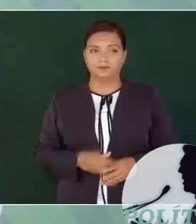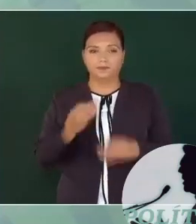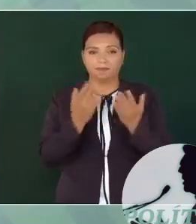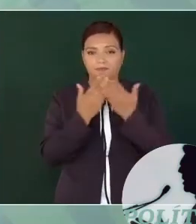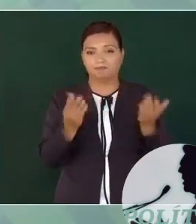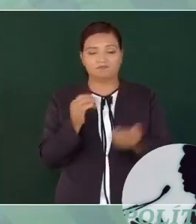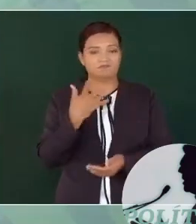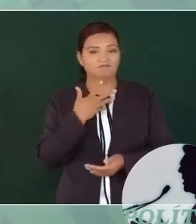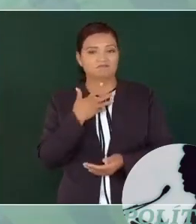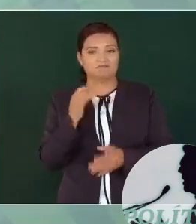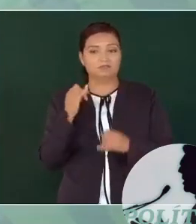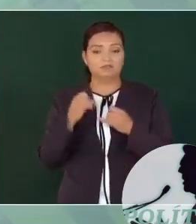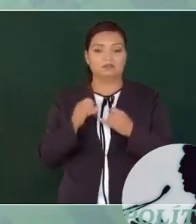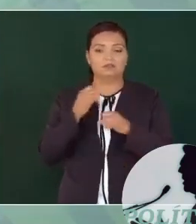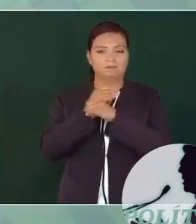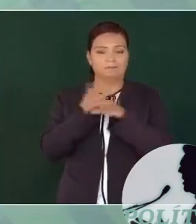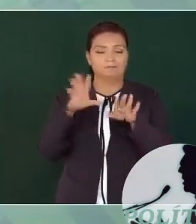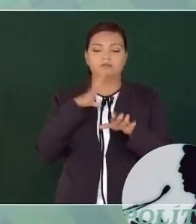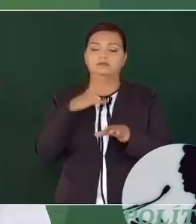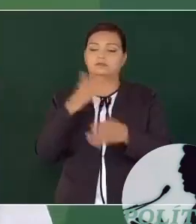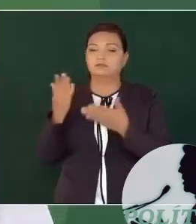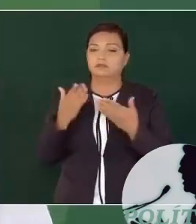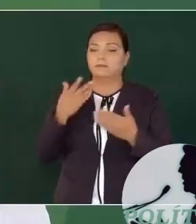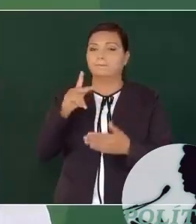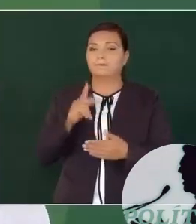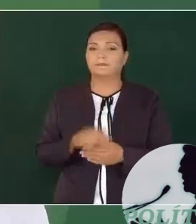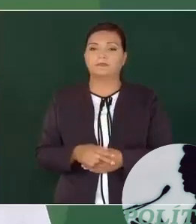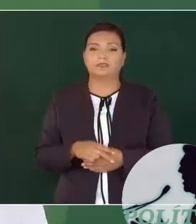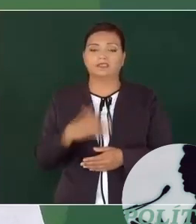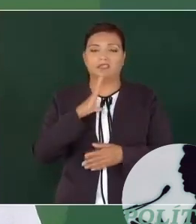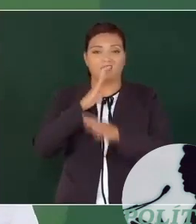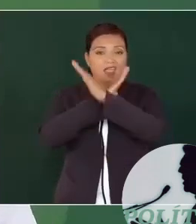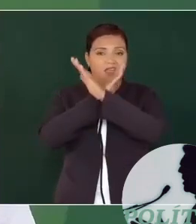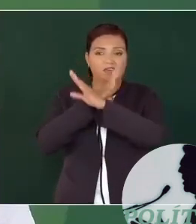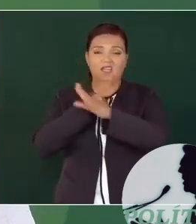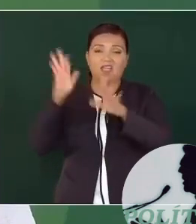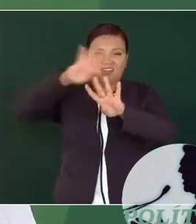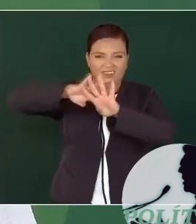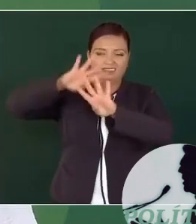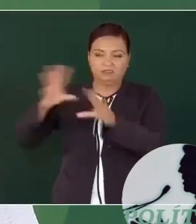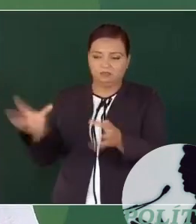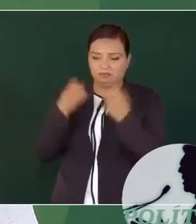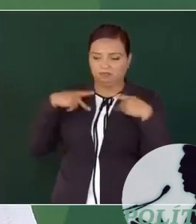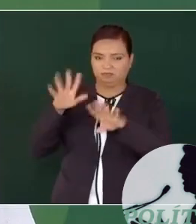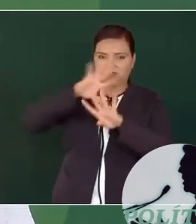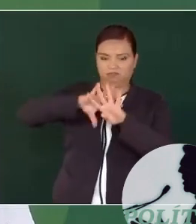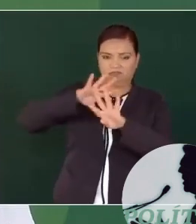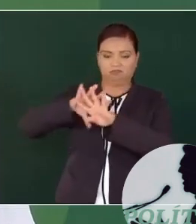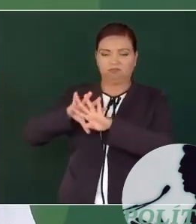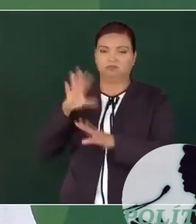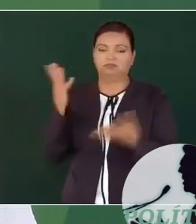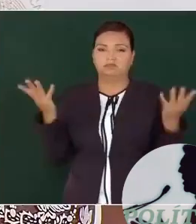Todavía no tenemos el último reporte, pero ya en las detenciones que se están